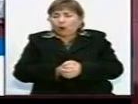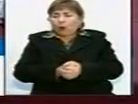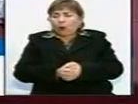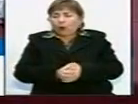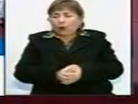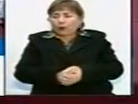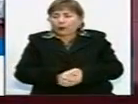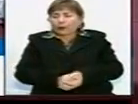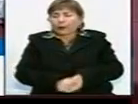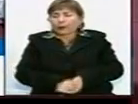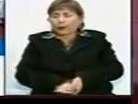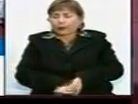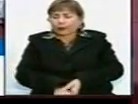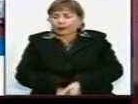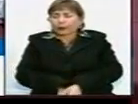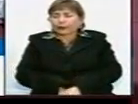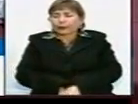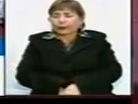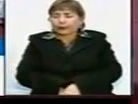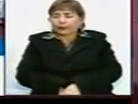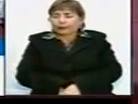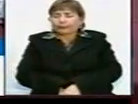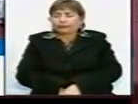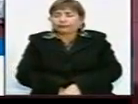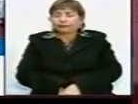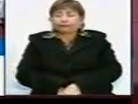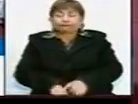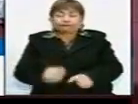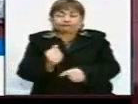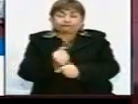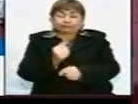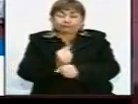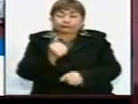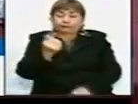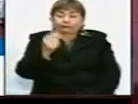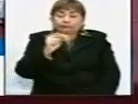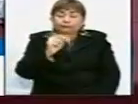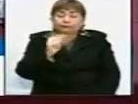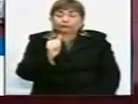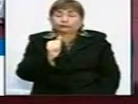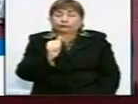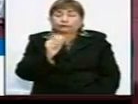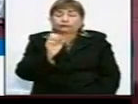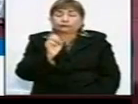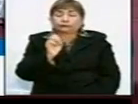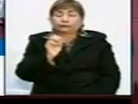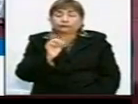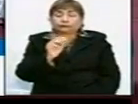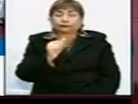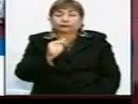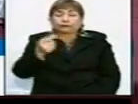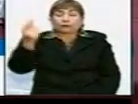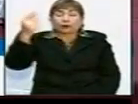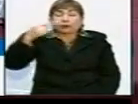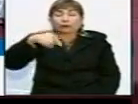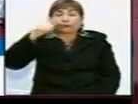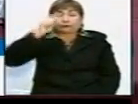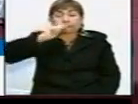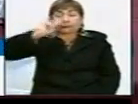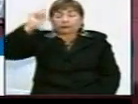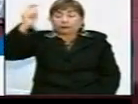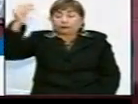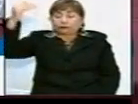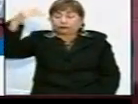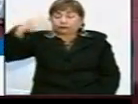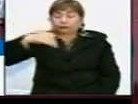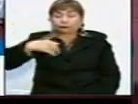a eso voy y ahora en un trabajo que hicimos con senamhi con lana que nos alertaban de que venía de tumbes que venía de las alturas de piura